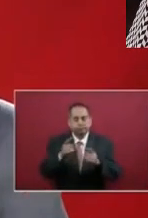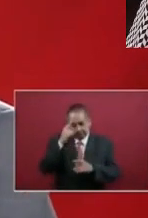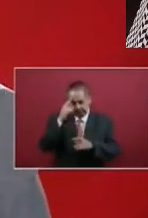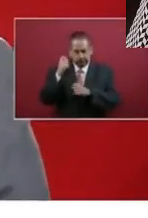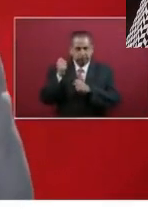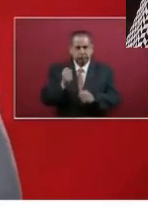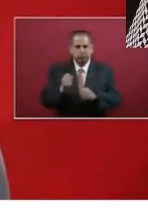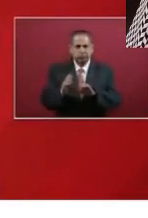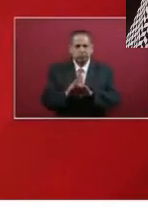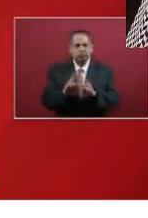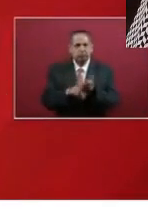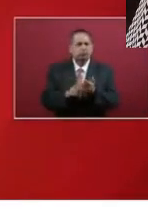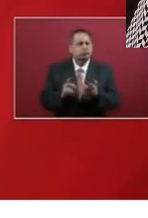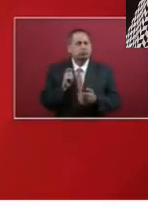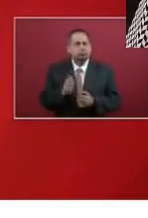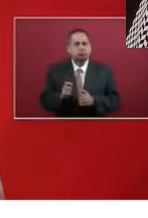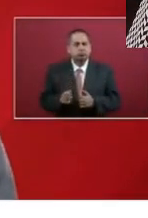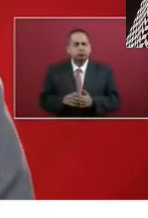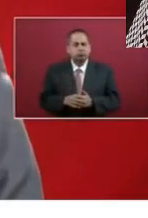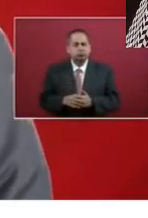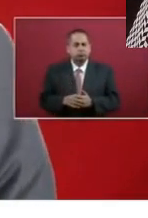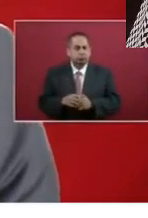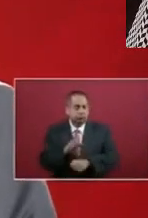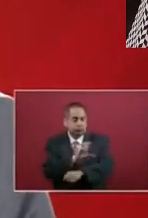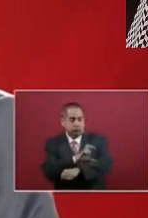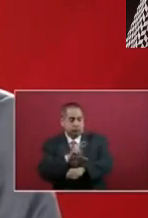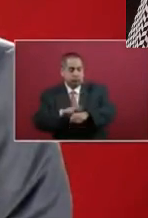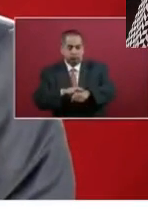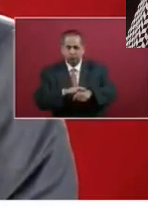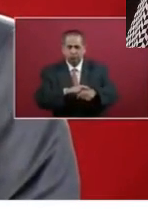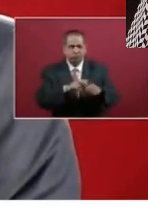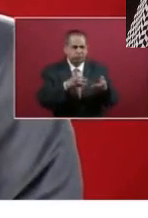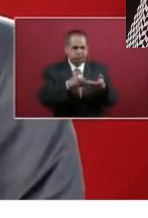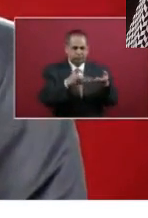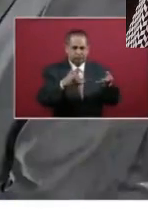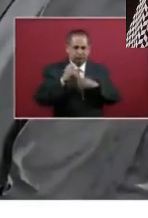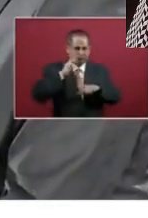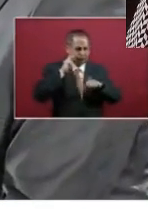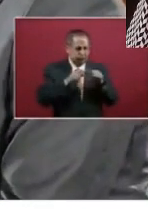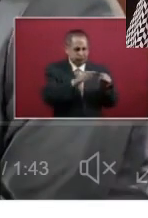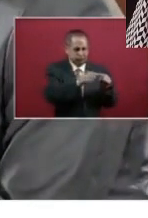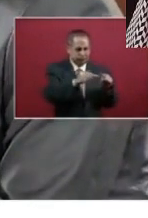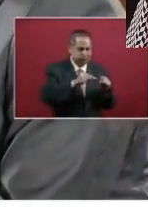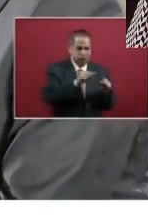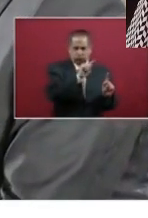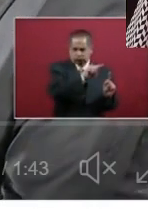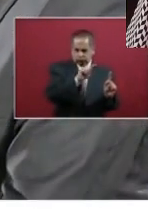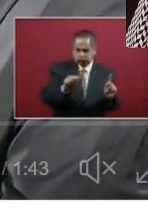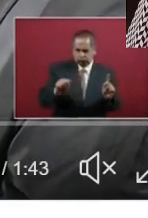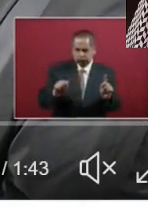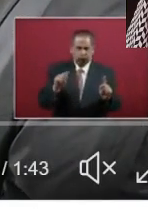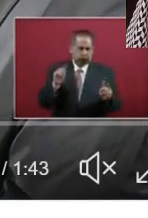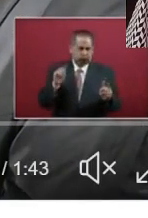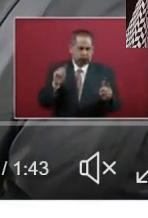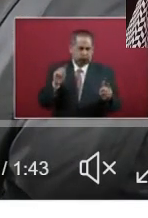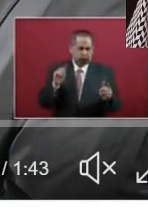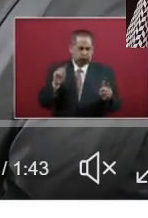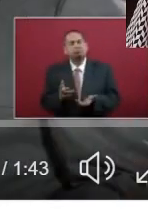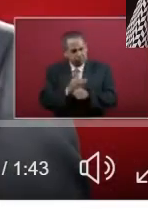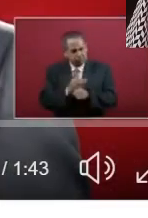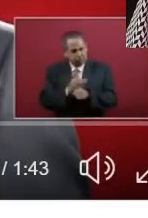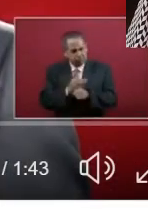decía apenas el 4 de marzo, hace apenas unos días, que confiaba en